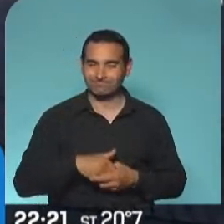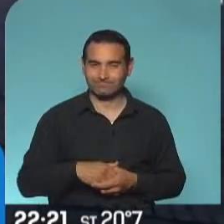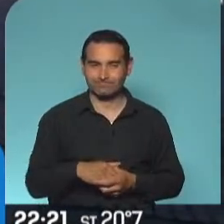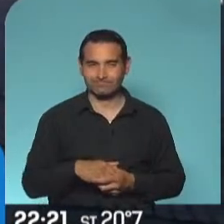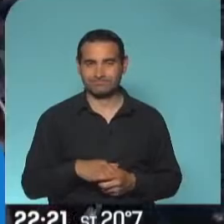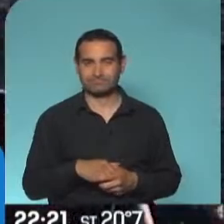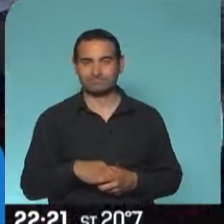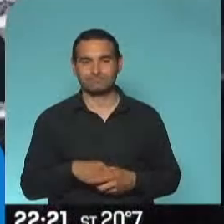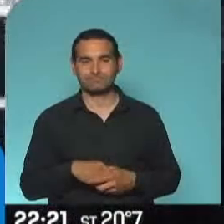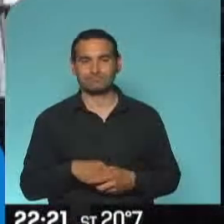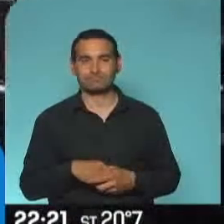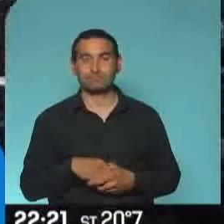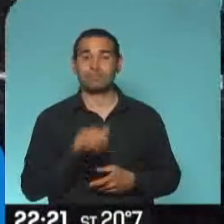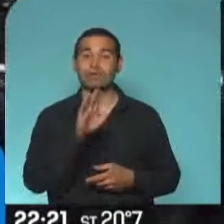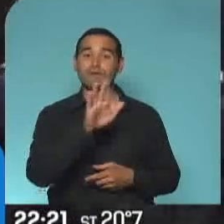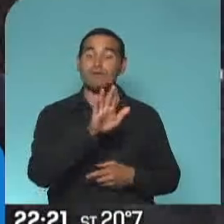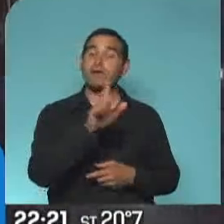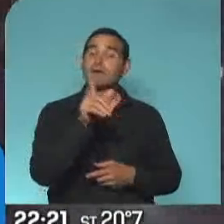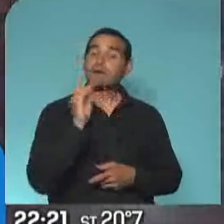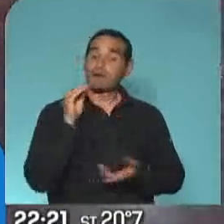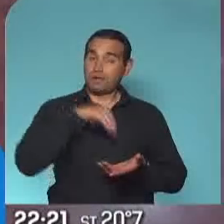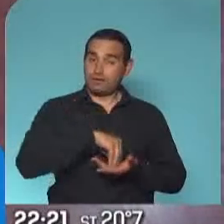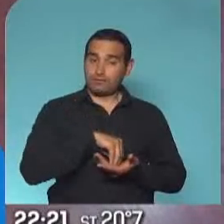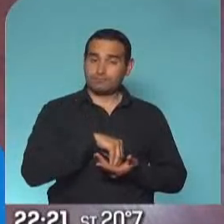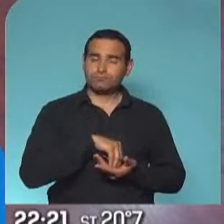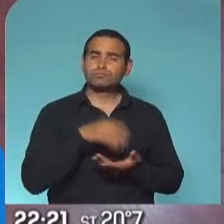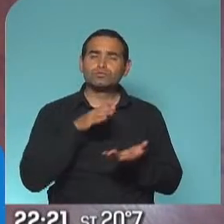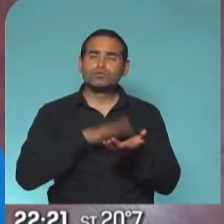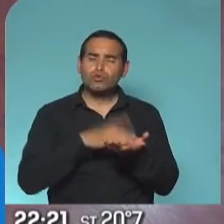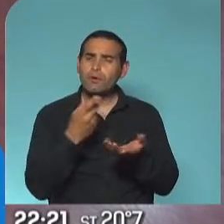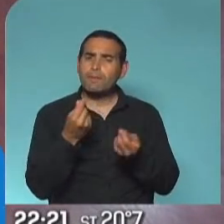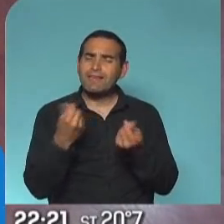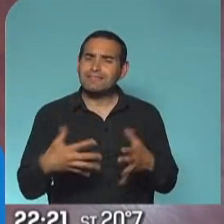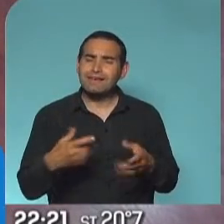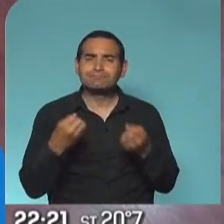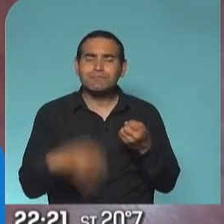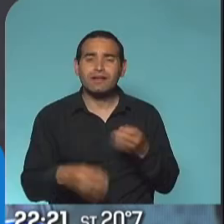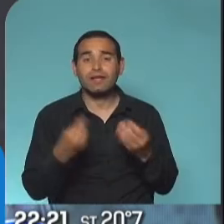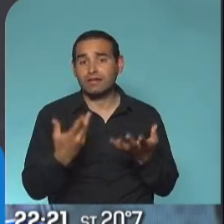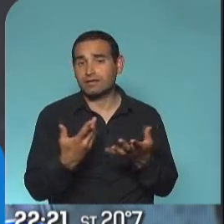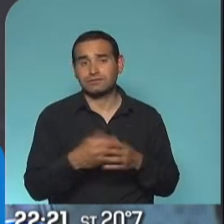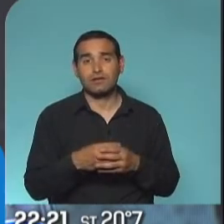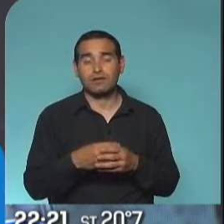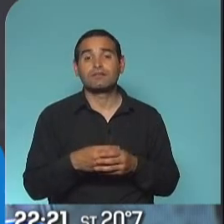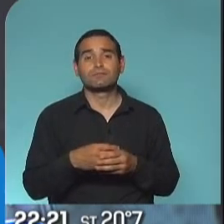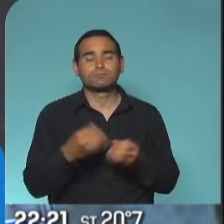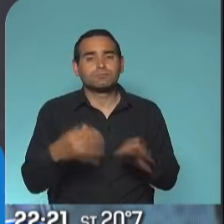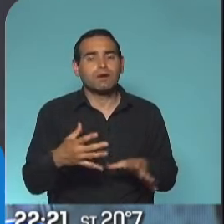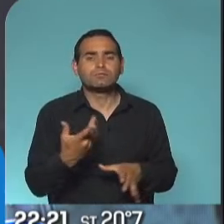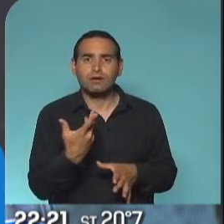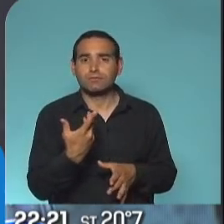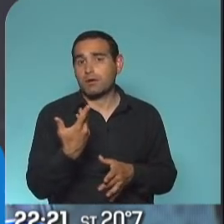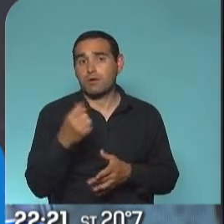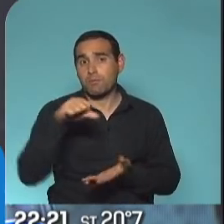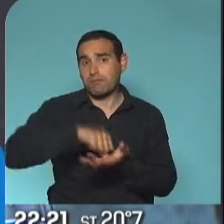presidente Piñera. Una cosa, Jorge, si me permitís agregar lo de Rulo, en relación a los costos, hay un costo también que es el intangible, que es el costo de un país que